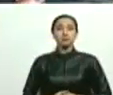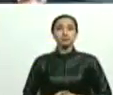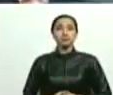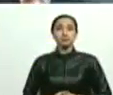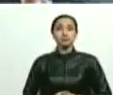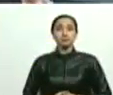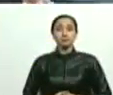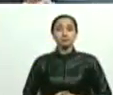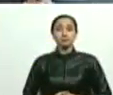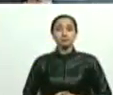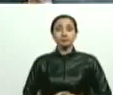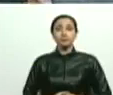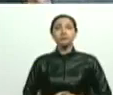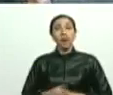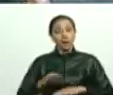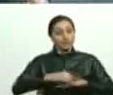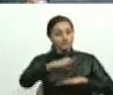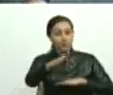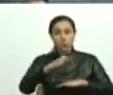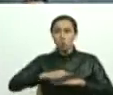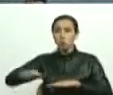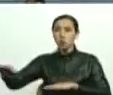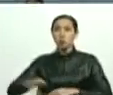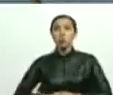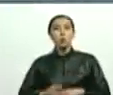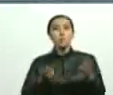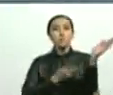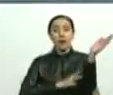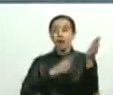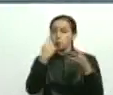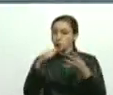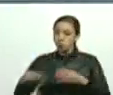en cada parroquia, en cada municipio, en cada estado.